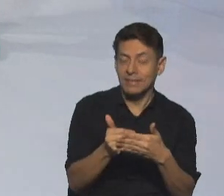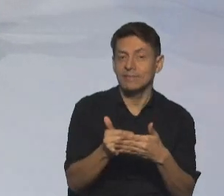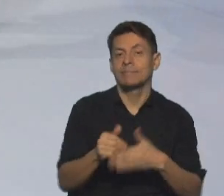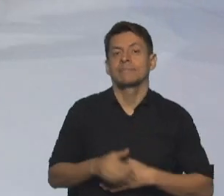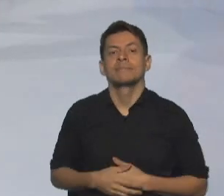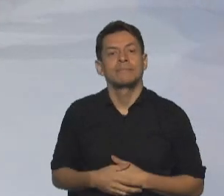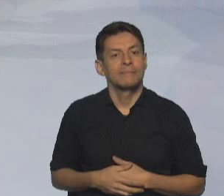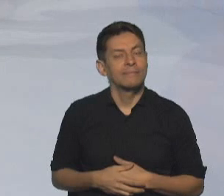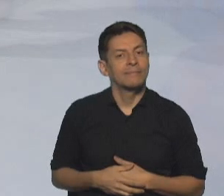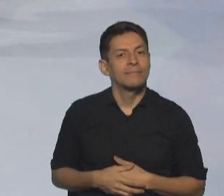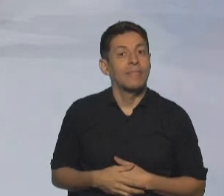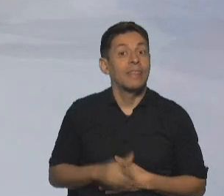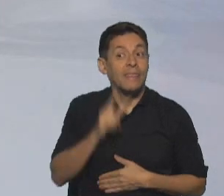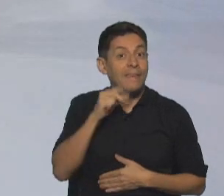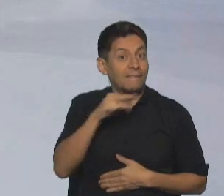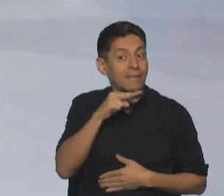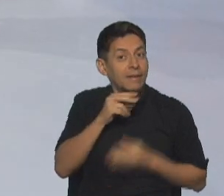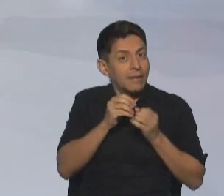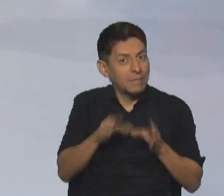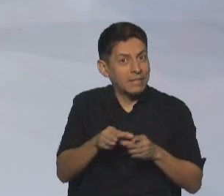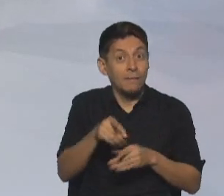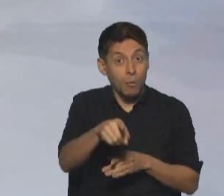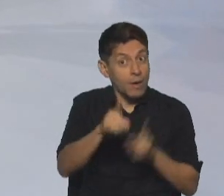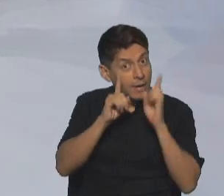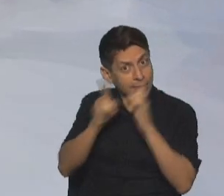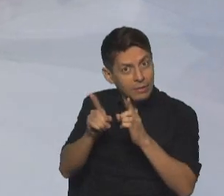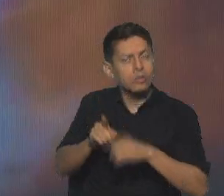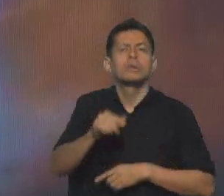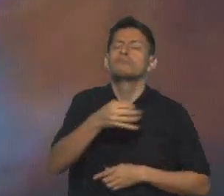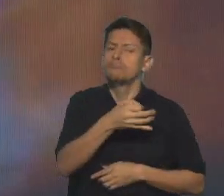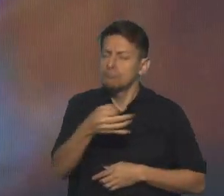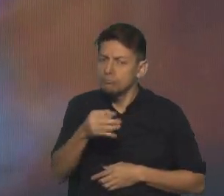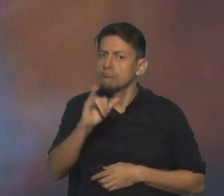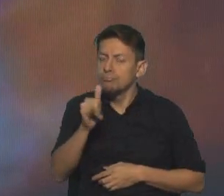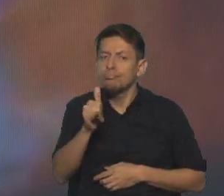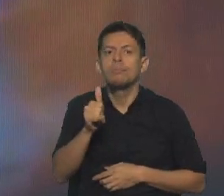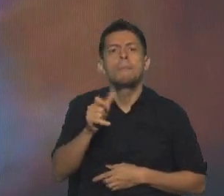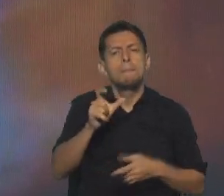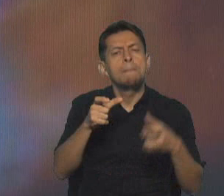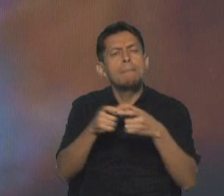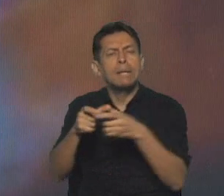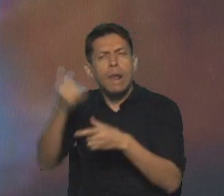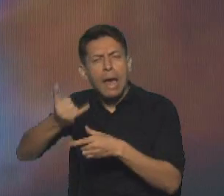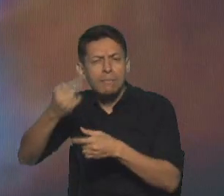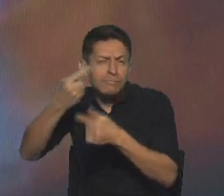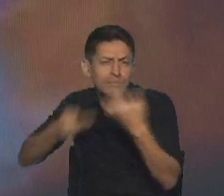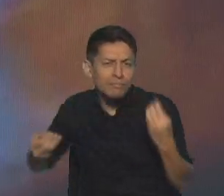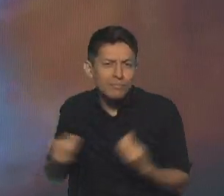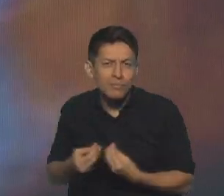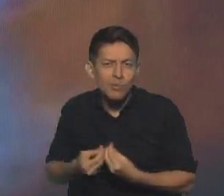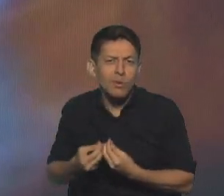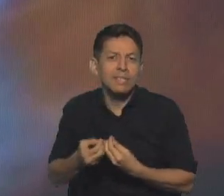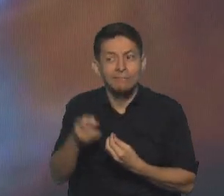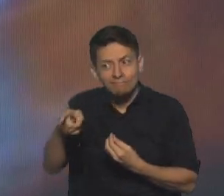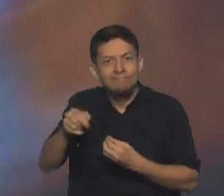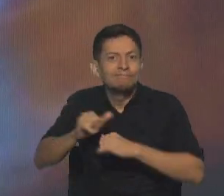primeros minutos del día de viernes y para vos, estate atento. Oh, sí, por supuesto, porque hay muchísimas películas que tienen su propia